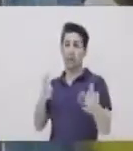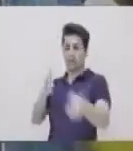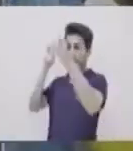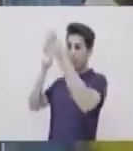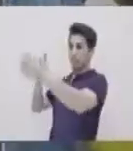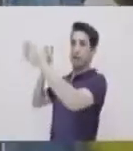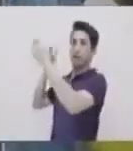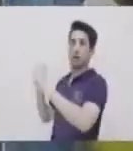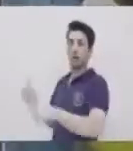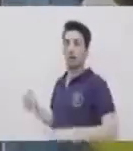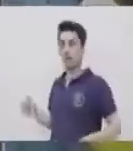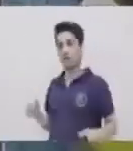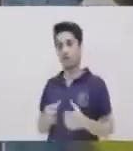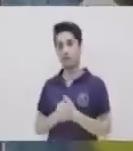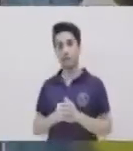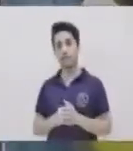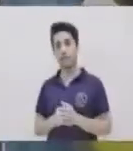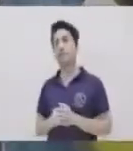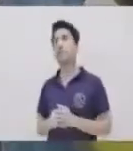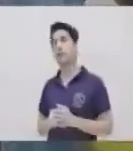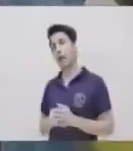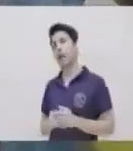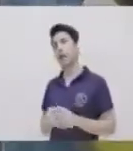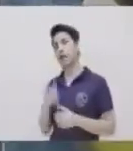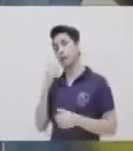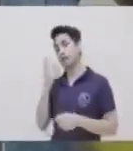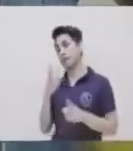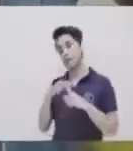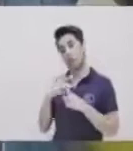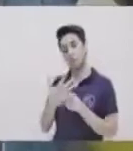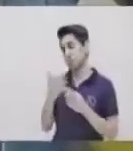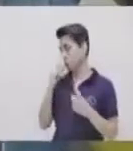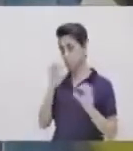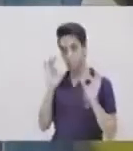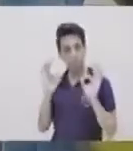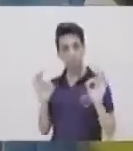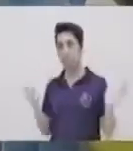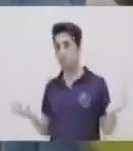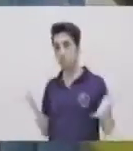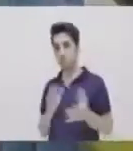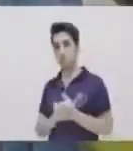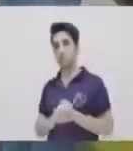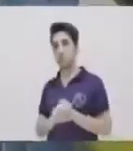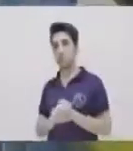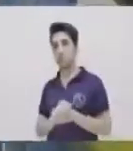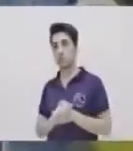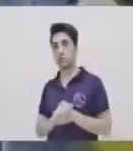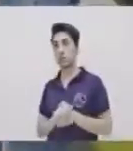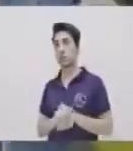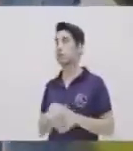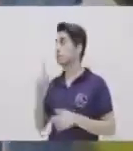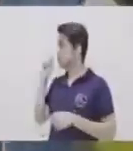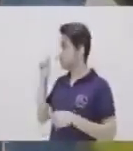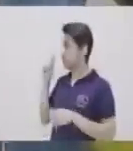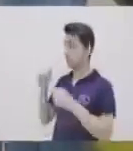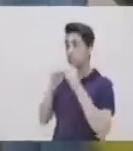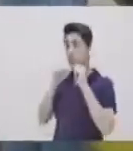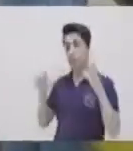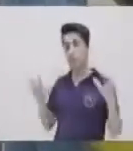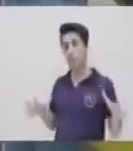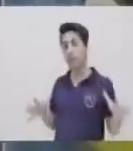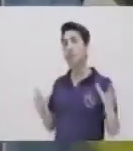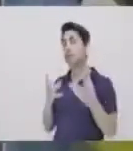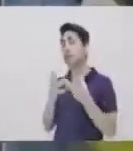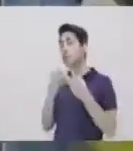especie. Entonces ahí encontramos una situación que no es la adecuada. Entonces las especies están en peligro